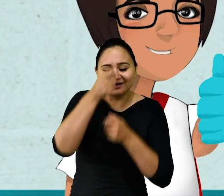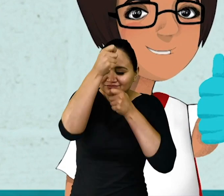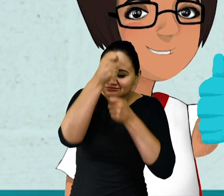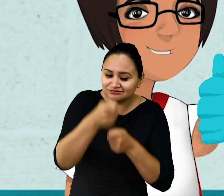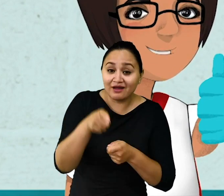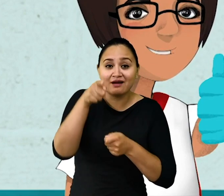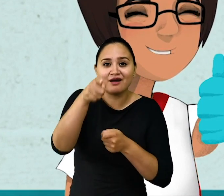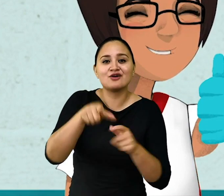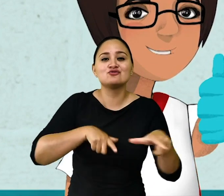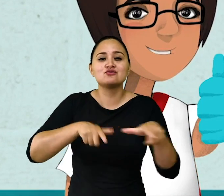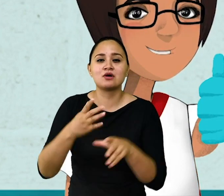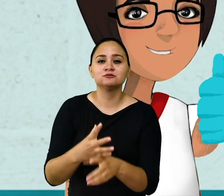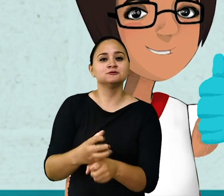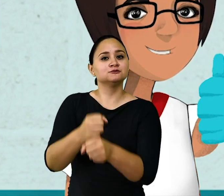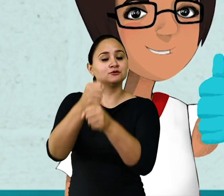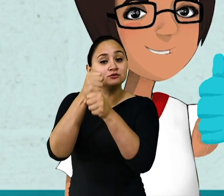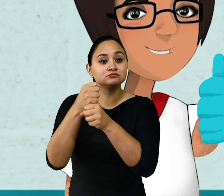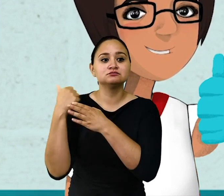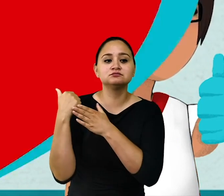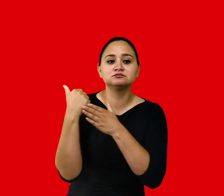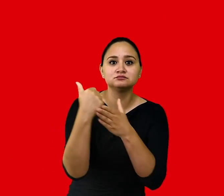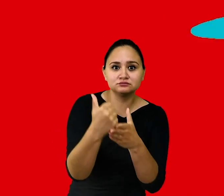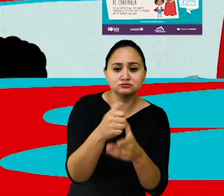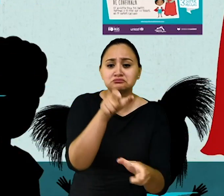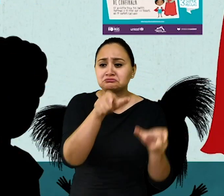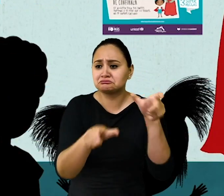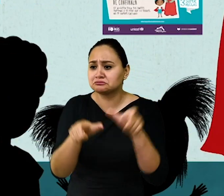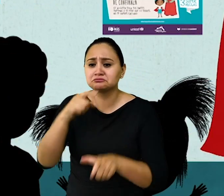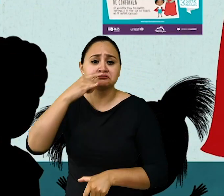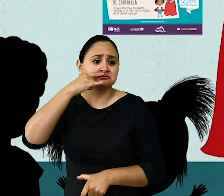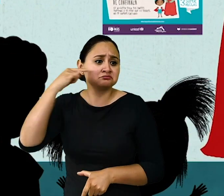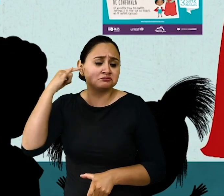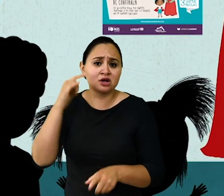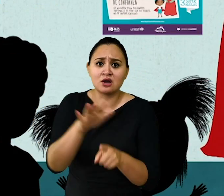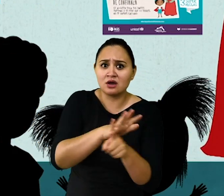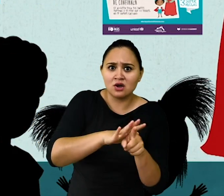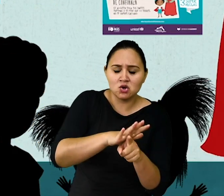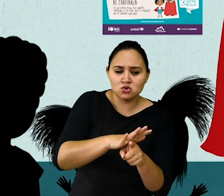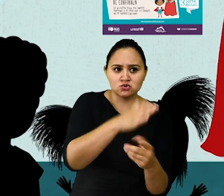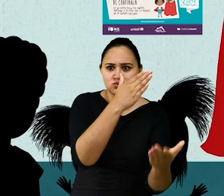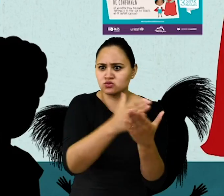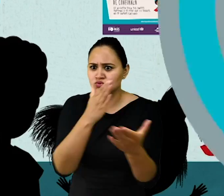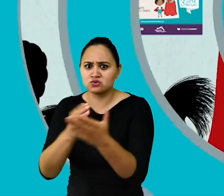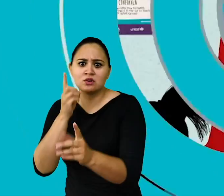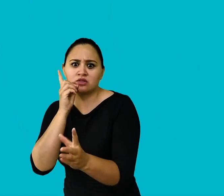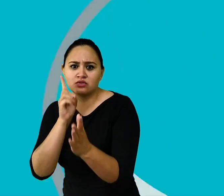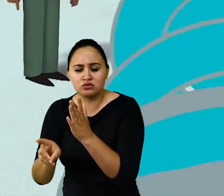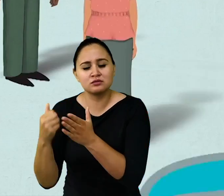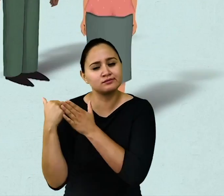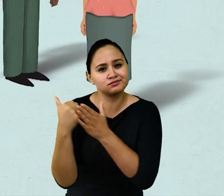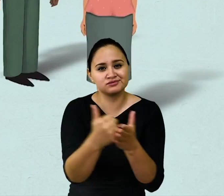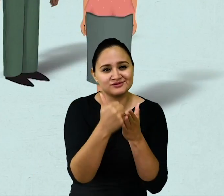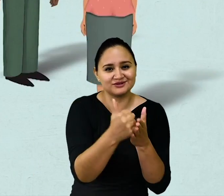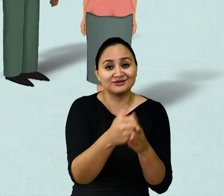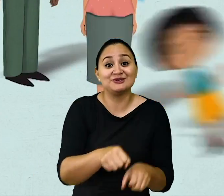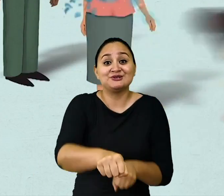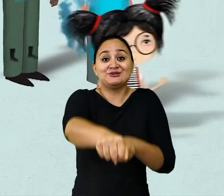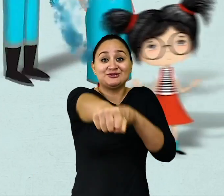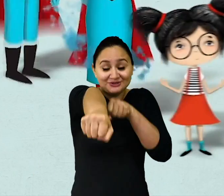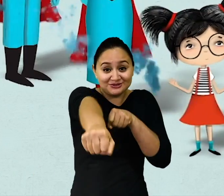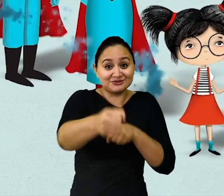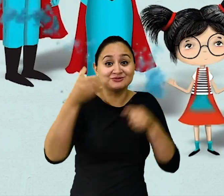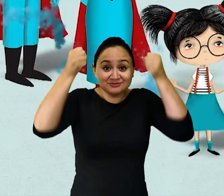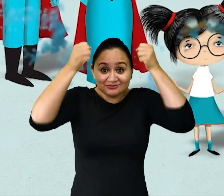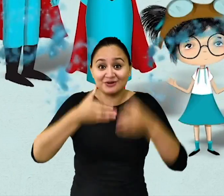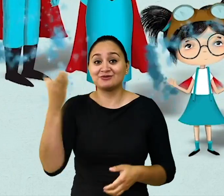un lugar seguro, que no solo ayuda a la víctima, sino que evita que otros niños estén en peligro. Un Super Profe